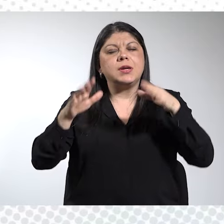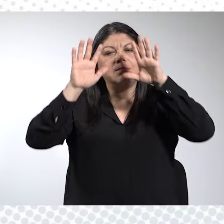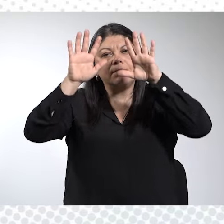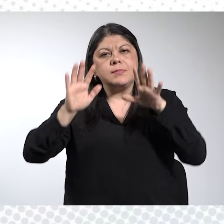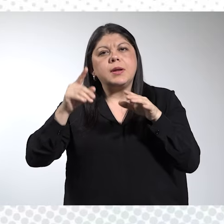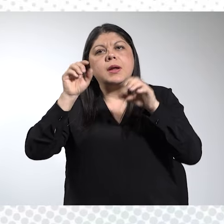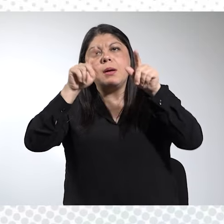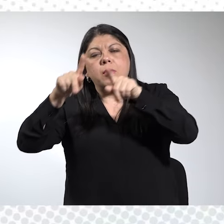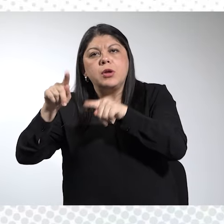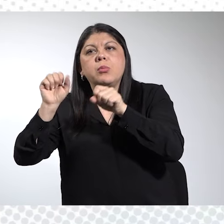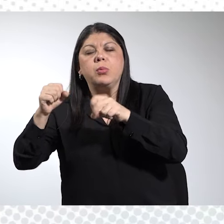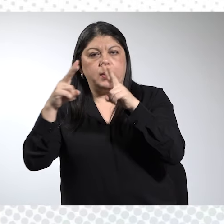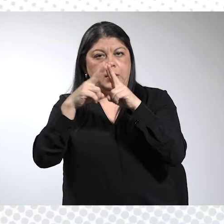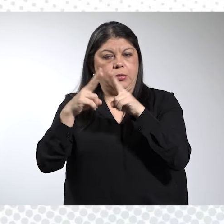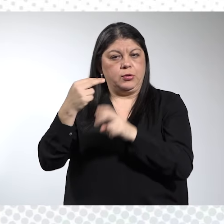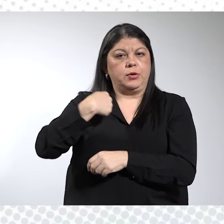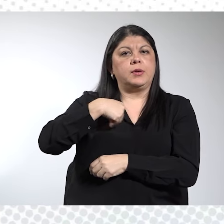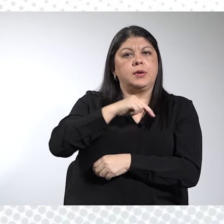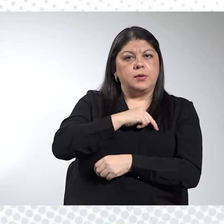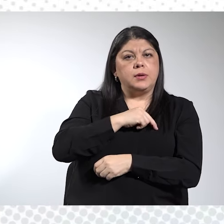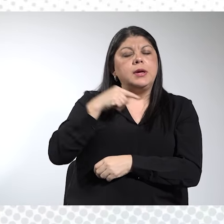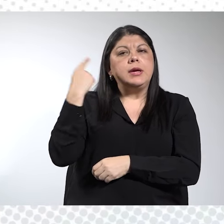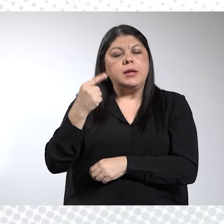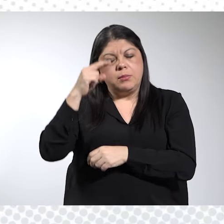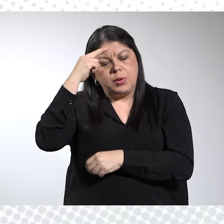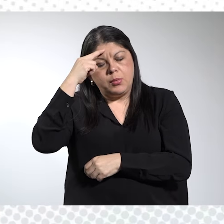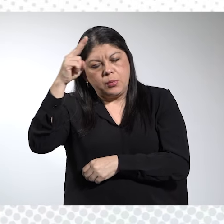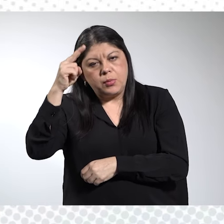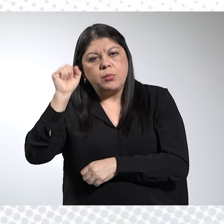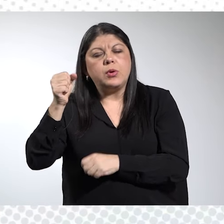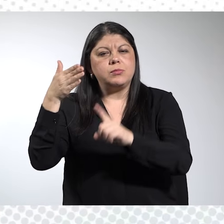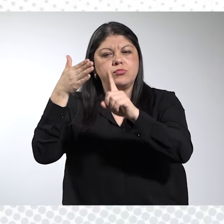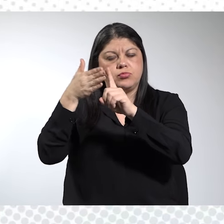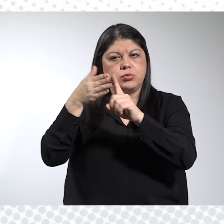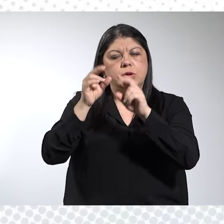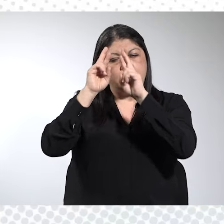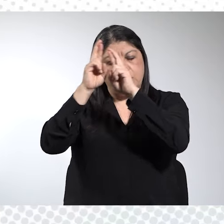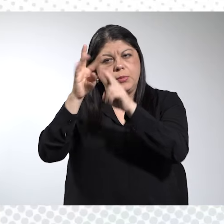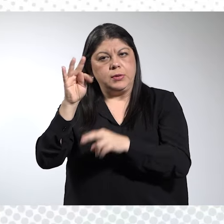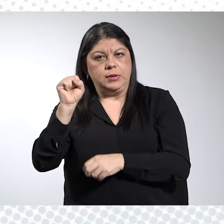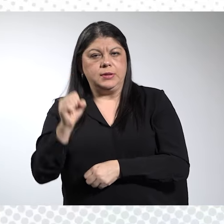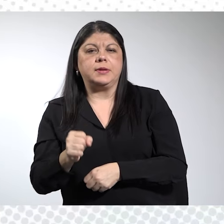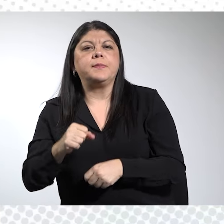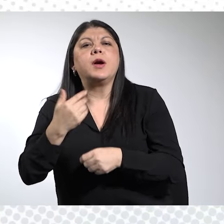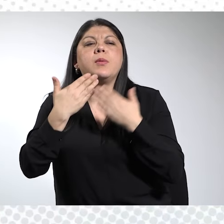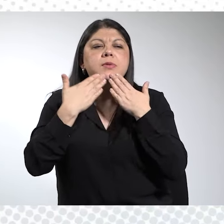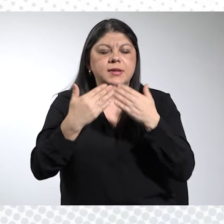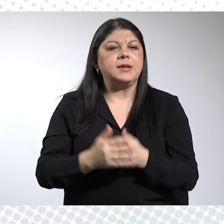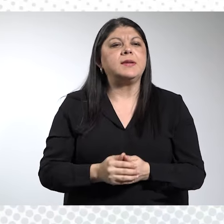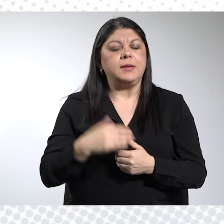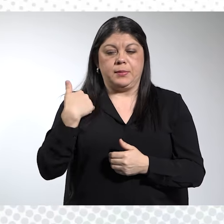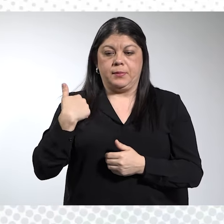enormes y maravillosos para que la población nos pueda conocer y siempre será un honor podernos referir a ellos con mucho respeto. Muchas gracias,